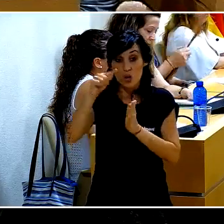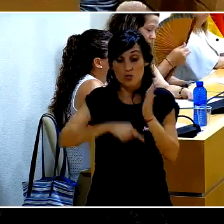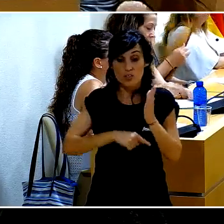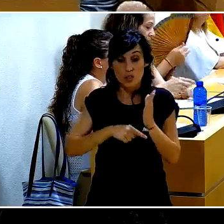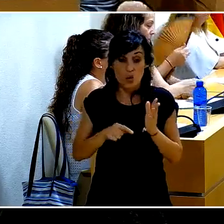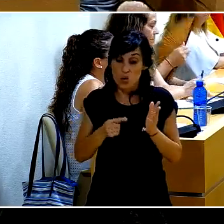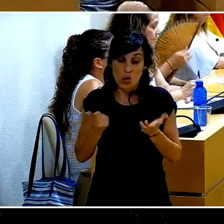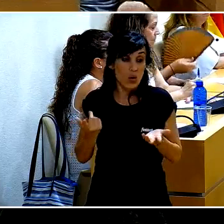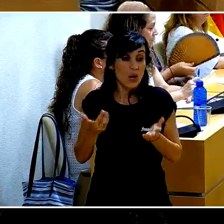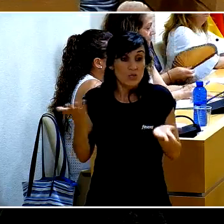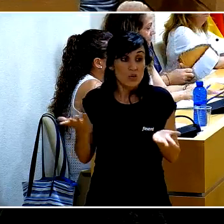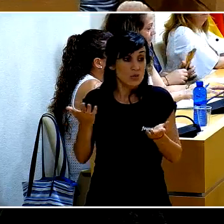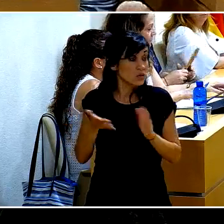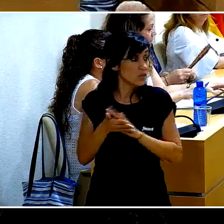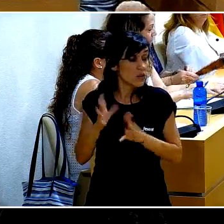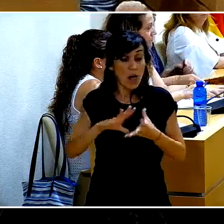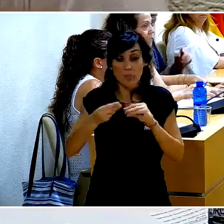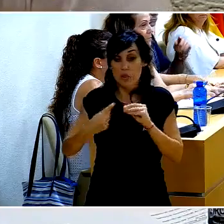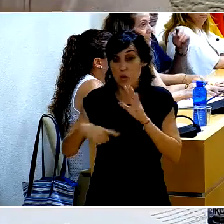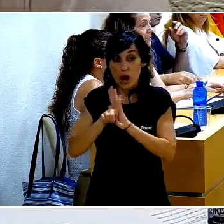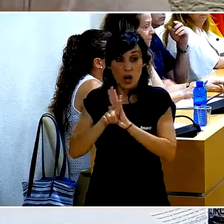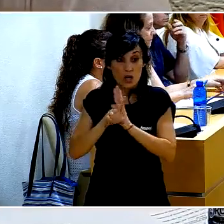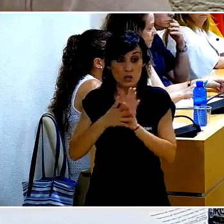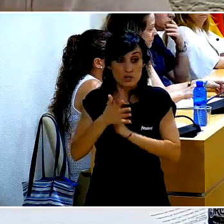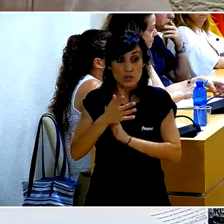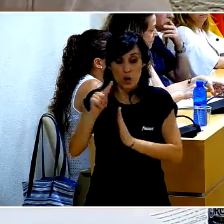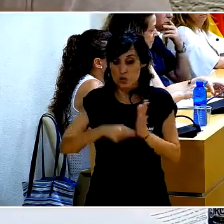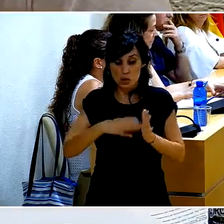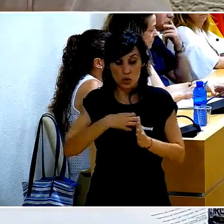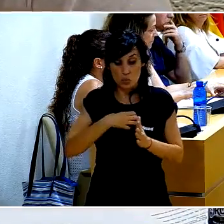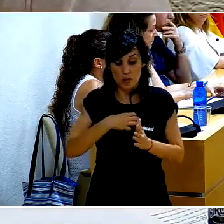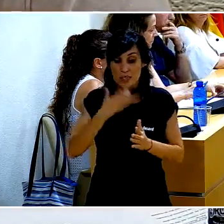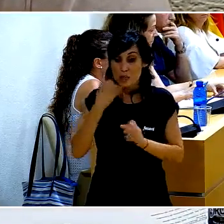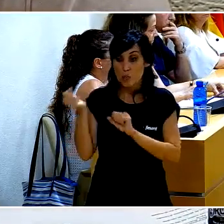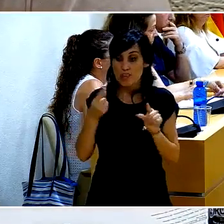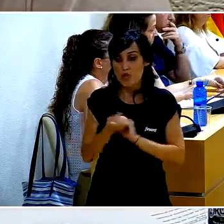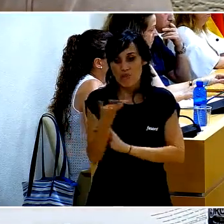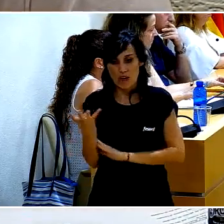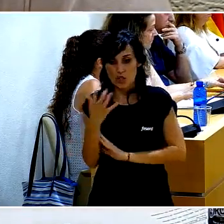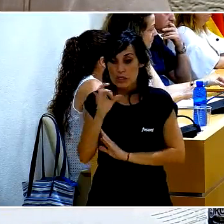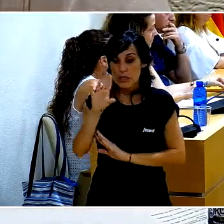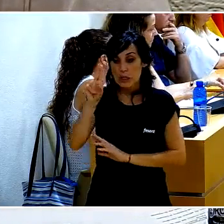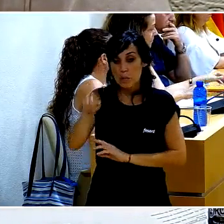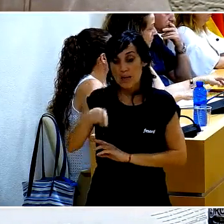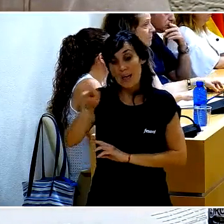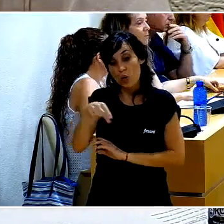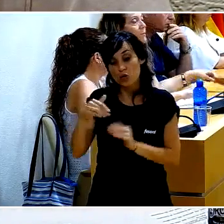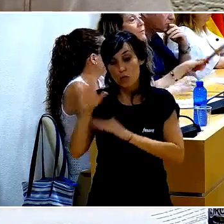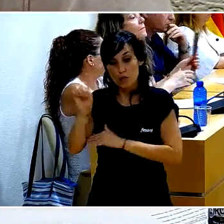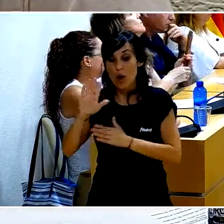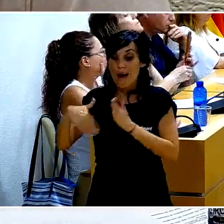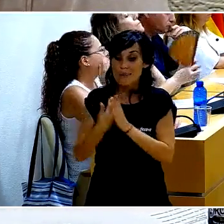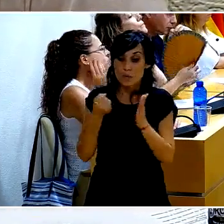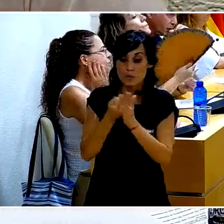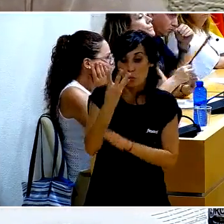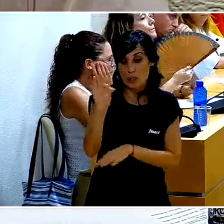nueva. En definitiva, una adaptación a la ley por la que no se puede contratar por un mismo proveedor por más de 15.000 euros y hasta 40.000 euros en caso